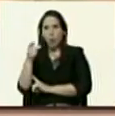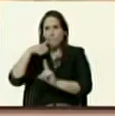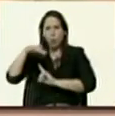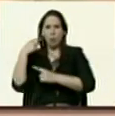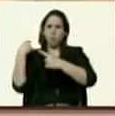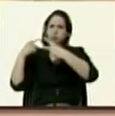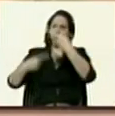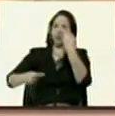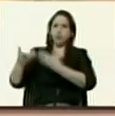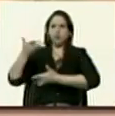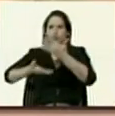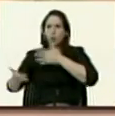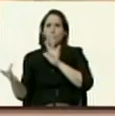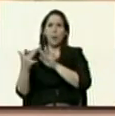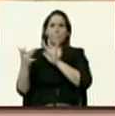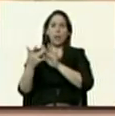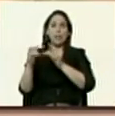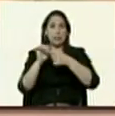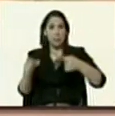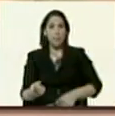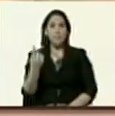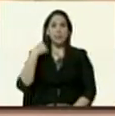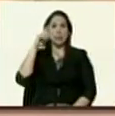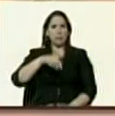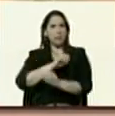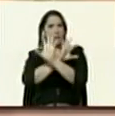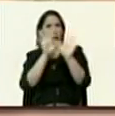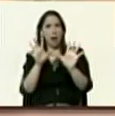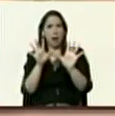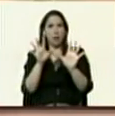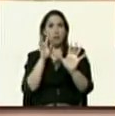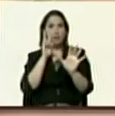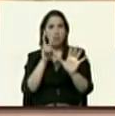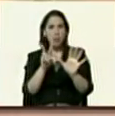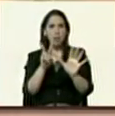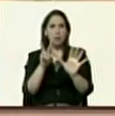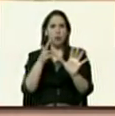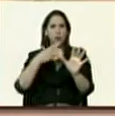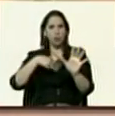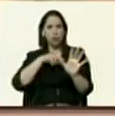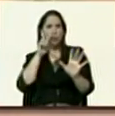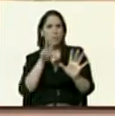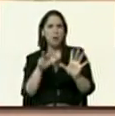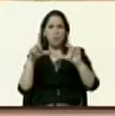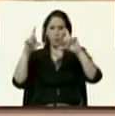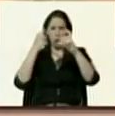También la semana pasada, muy claro, ahí lo vimos, pues no sé si tenemos la foto.